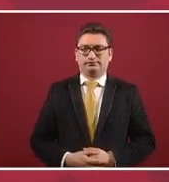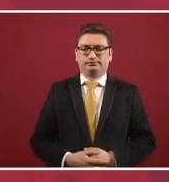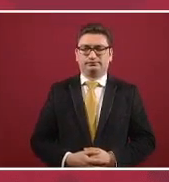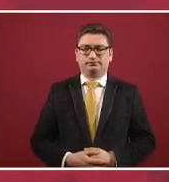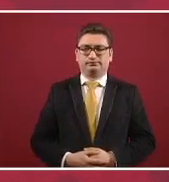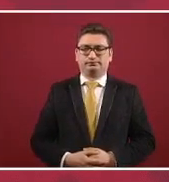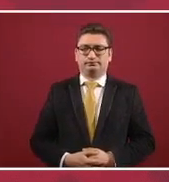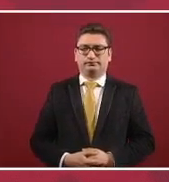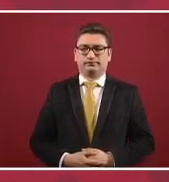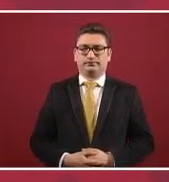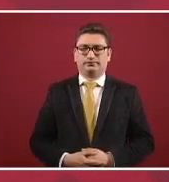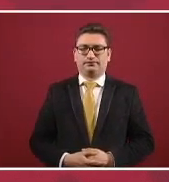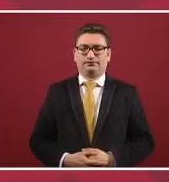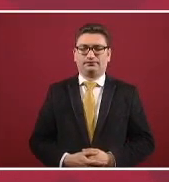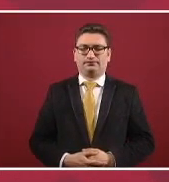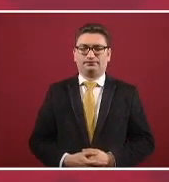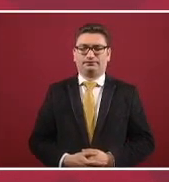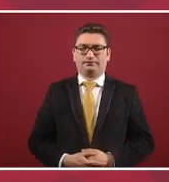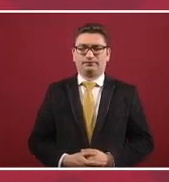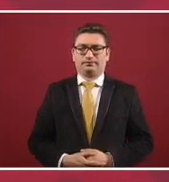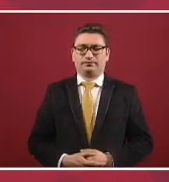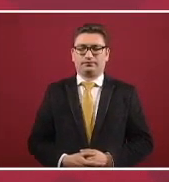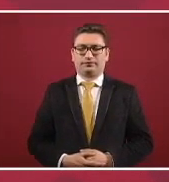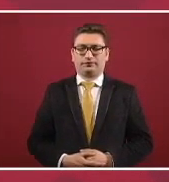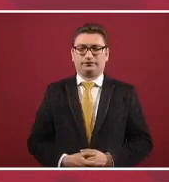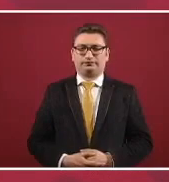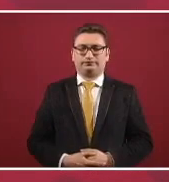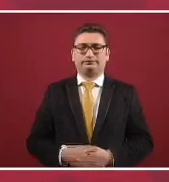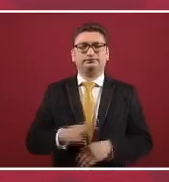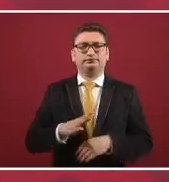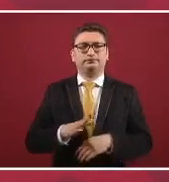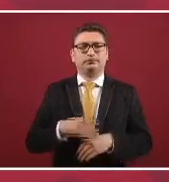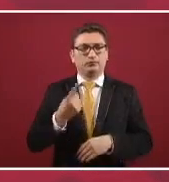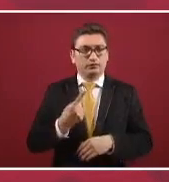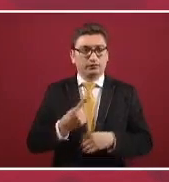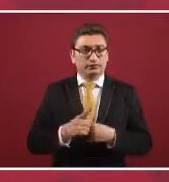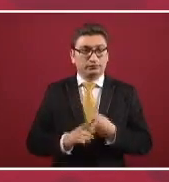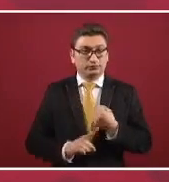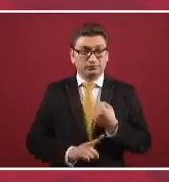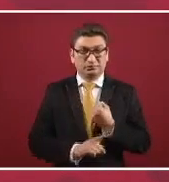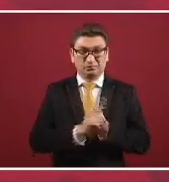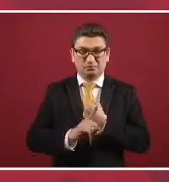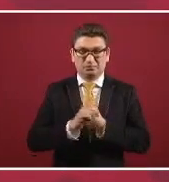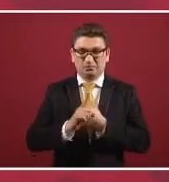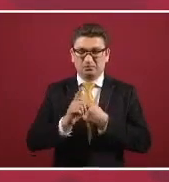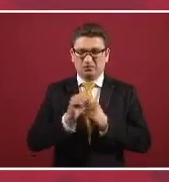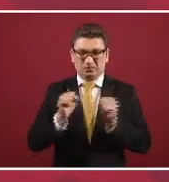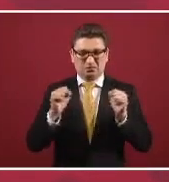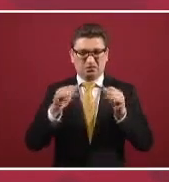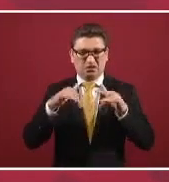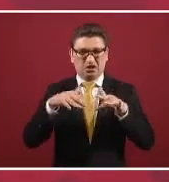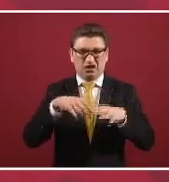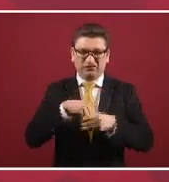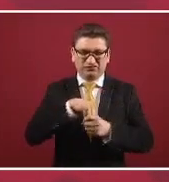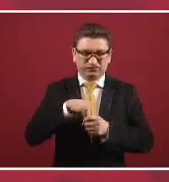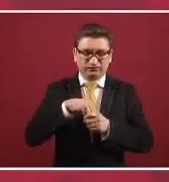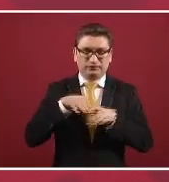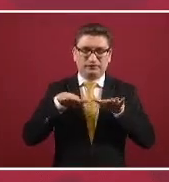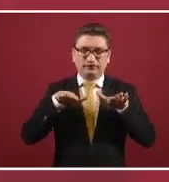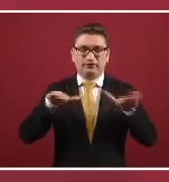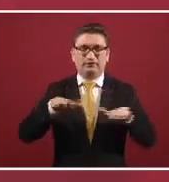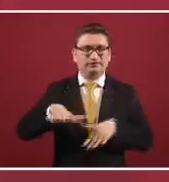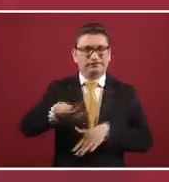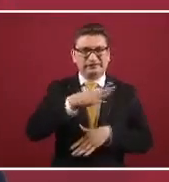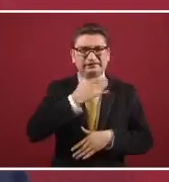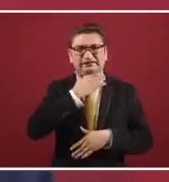Porque nosotros tenemos que resolver el problema de la saturación del actual aeropuerto y